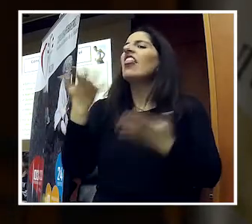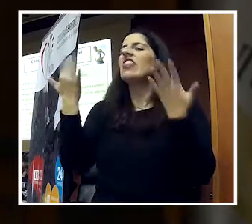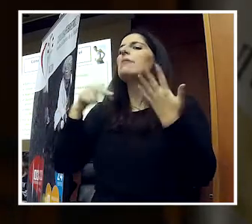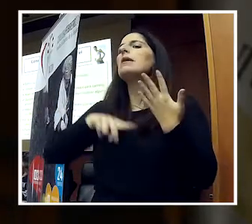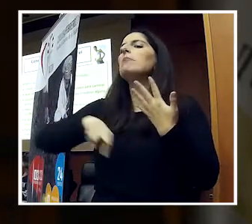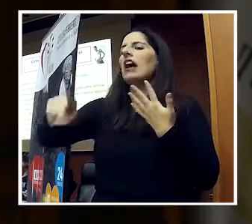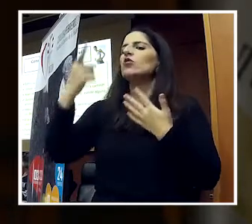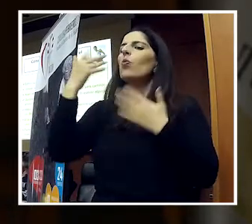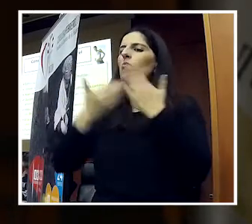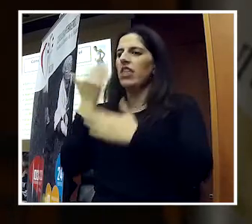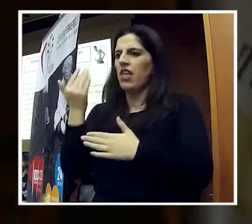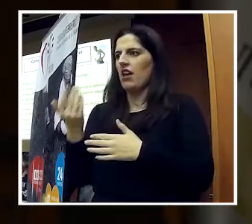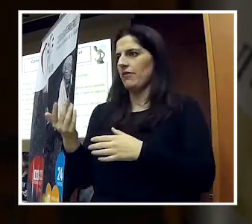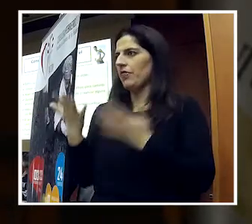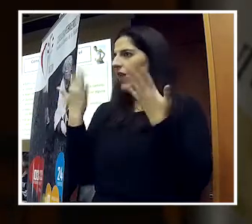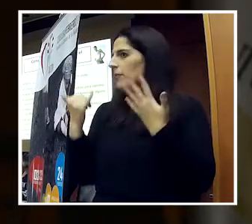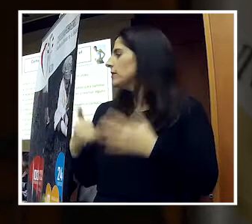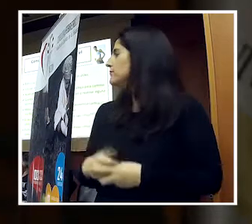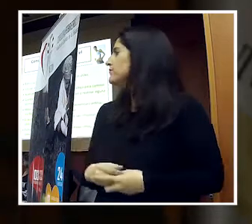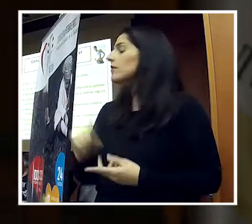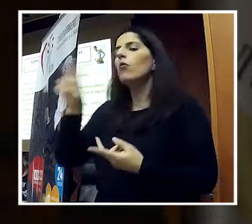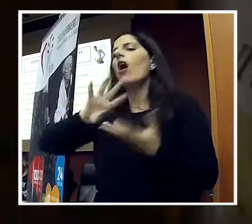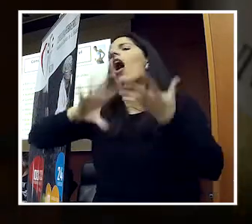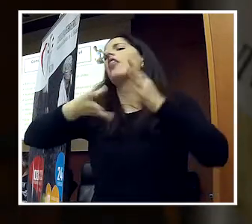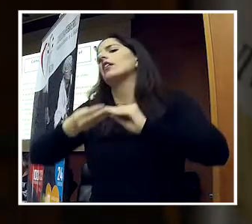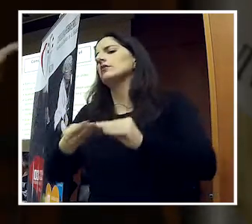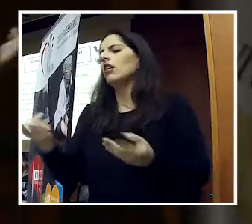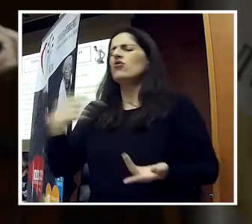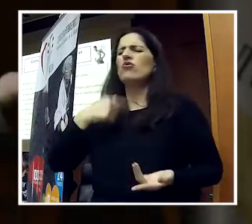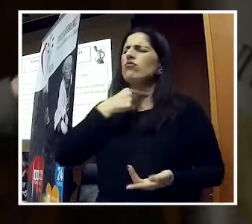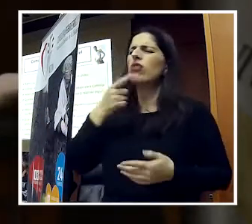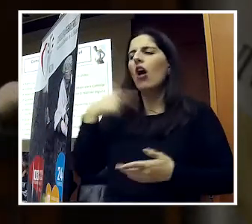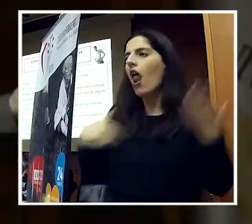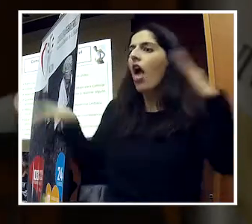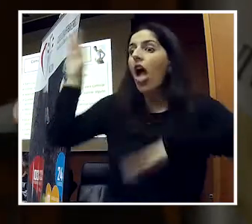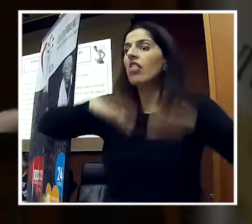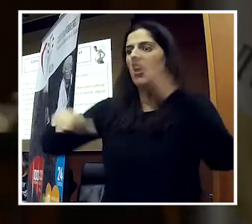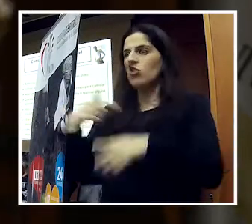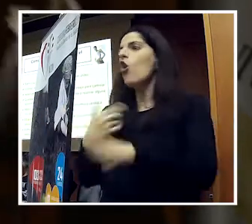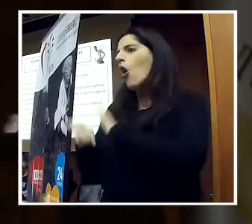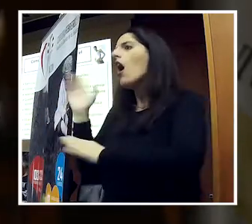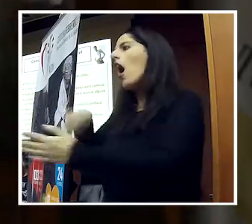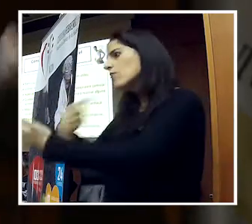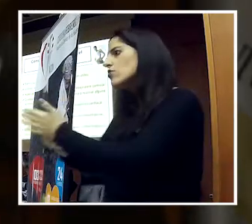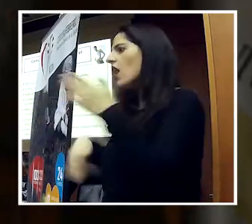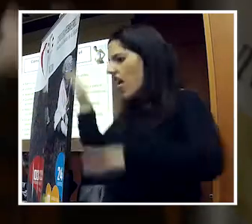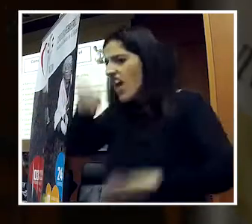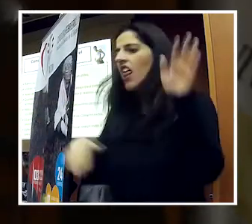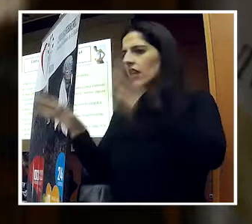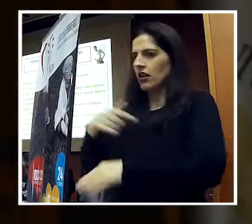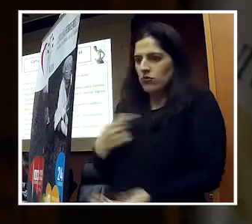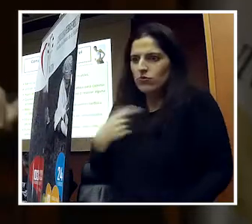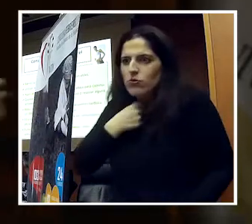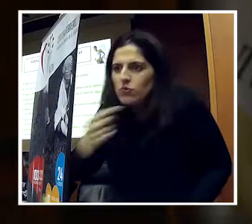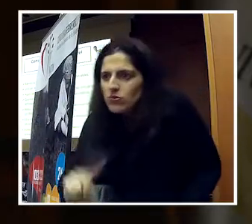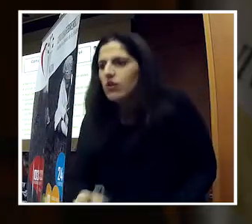¿vale? Y además ejercicios que se adapten a nosotros. Y decir, mira, que yo no me gusta nadar, pues entonces tontería que vayamos a insistirle, vaya usted y apúntese a la